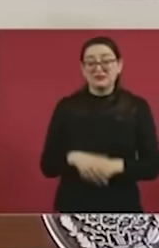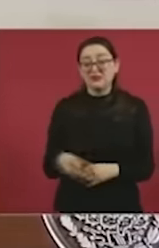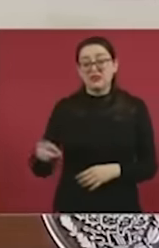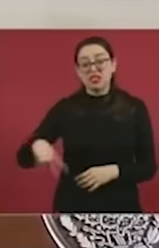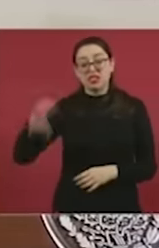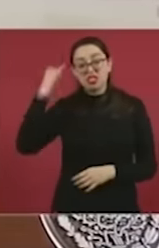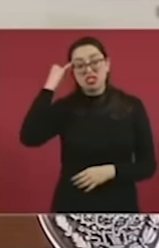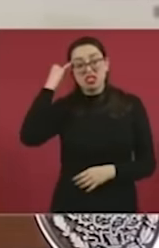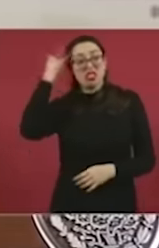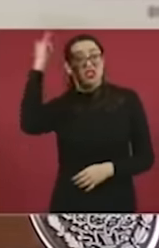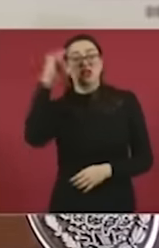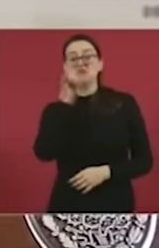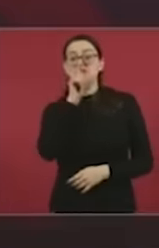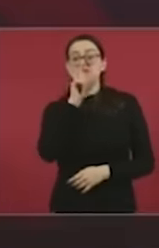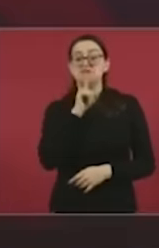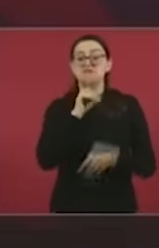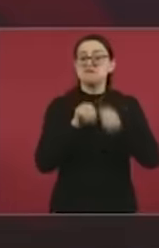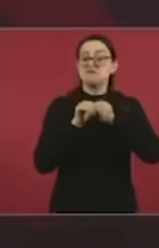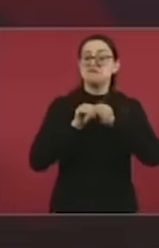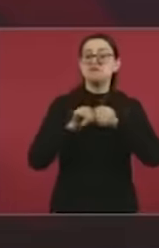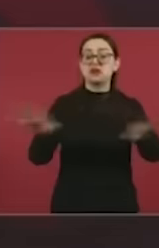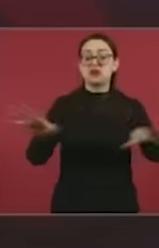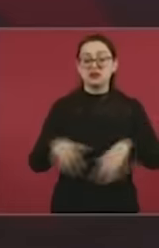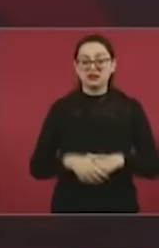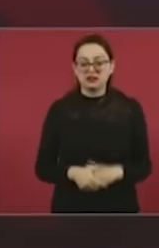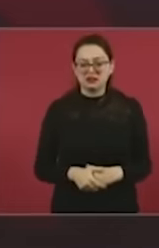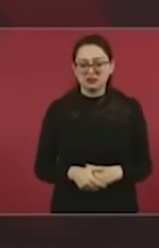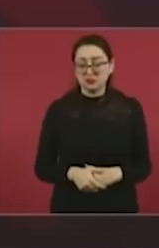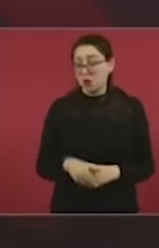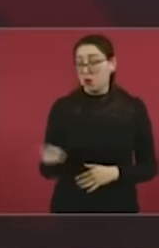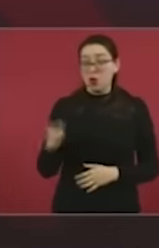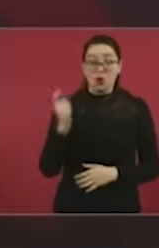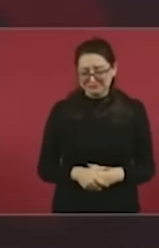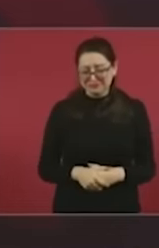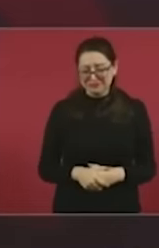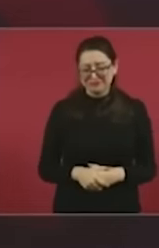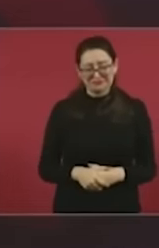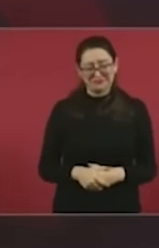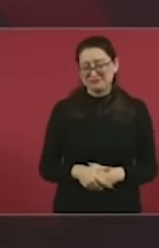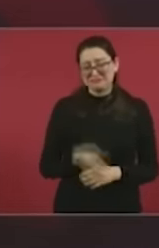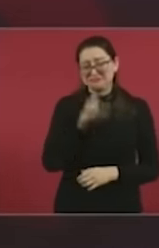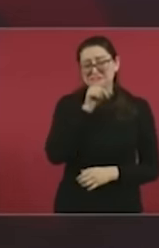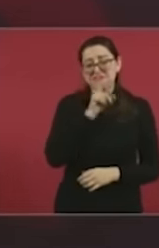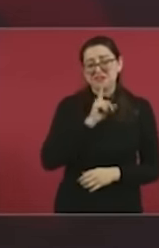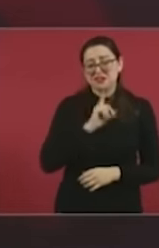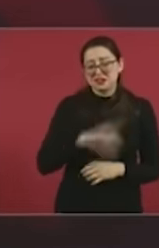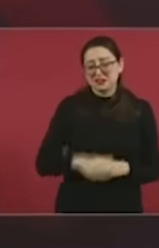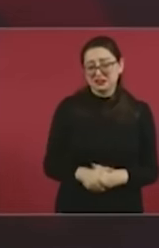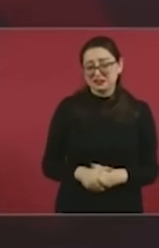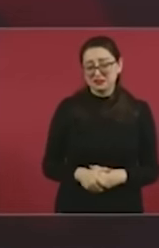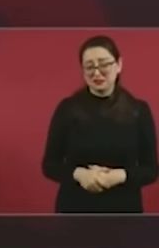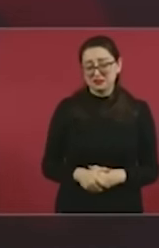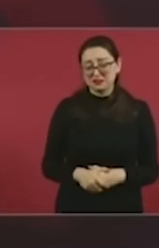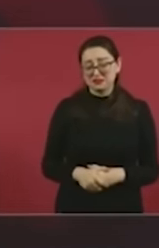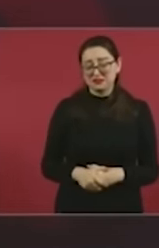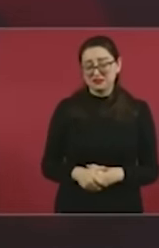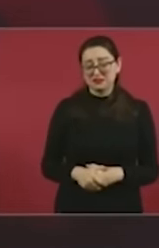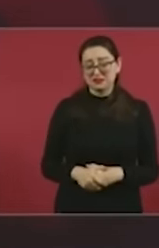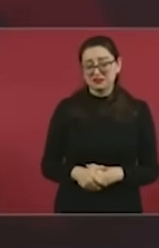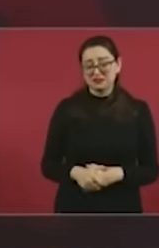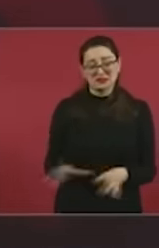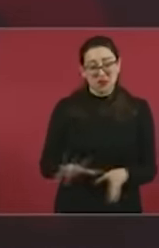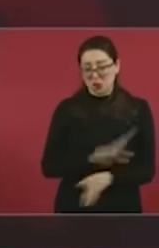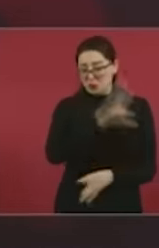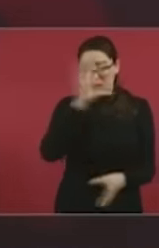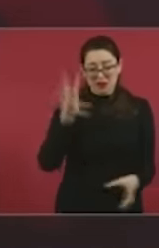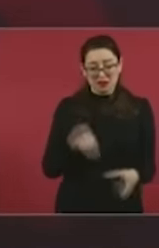con Tim Golden el periodista que escribió esta nota pero yo no yo no